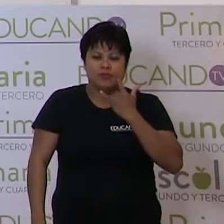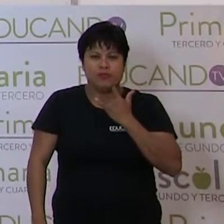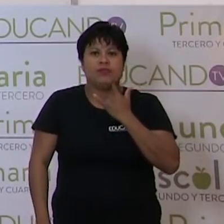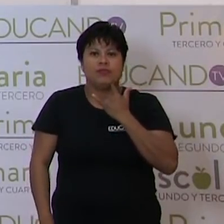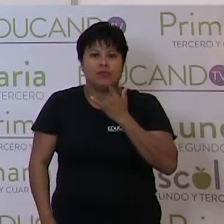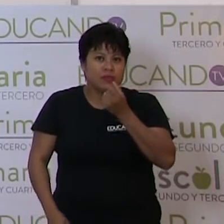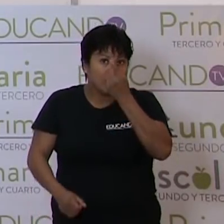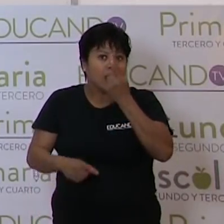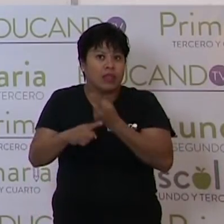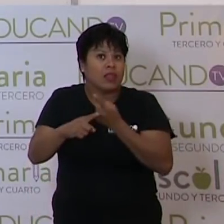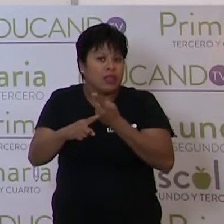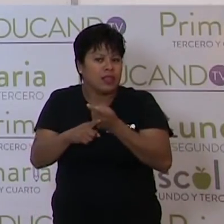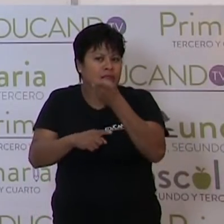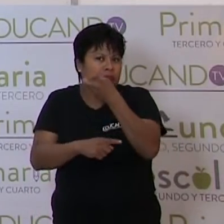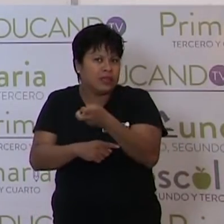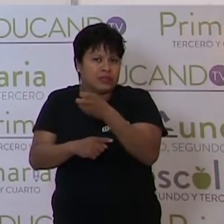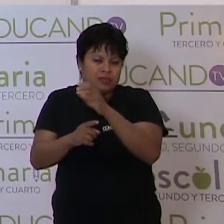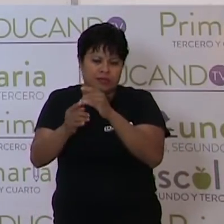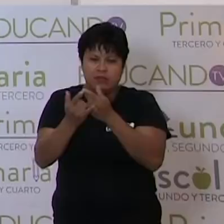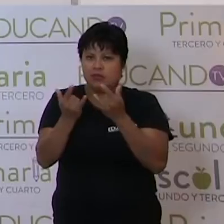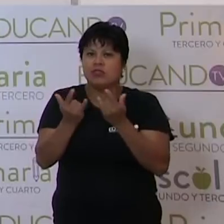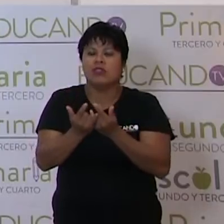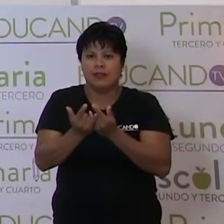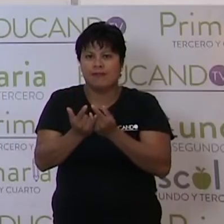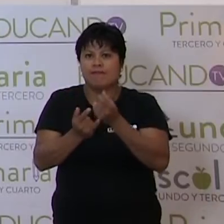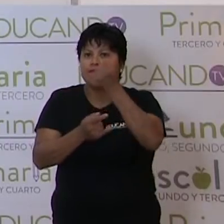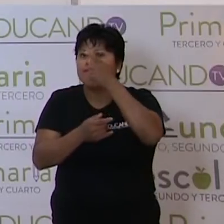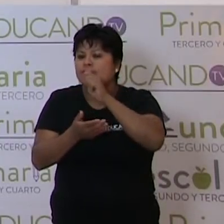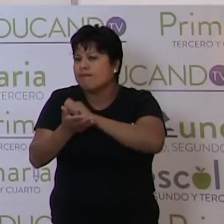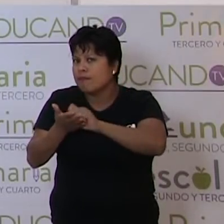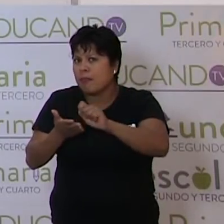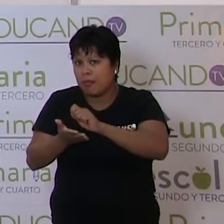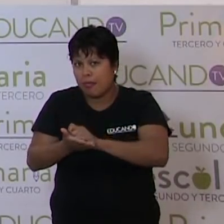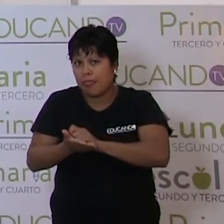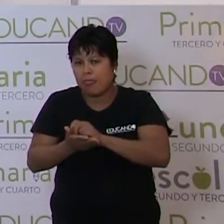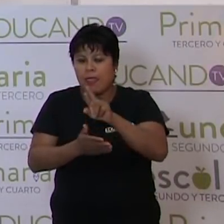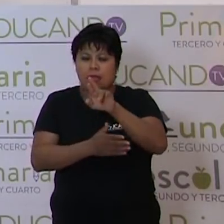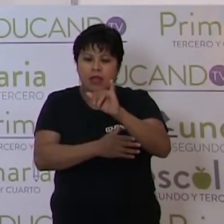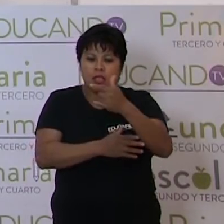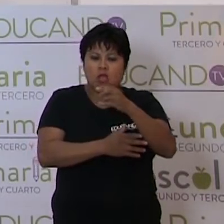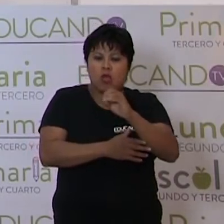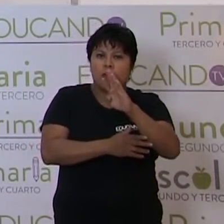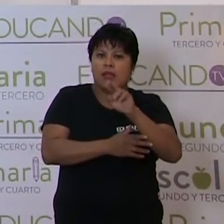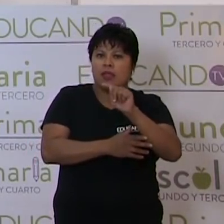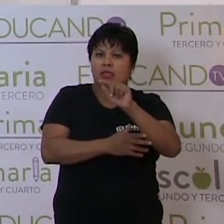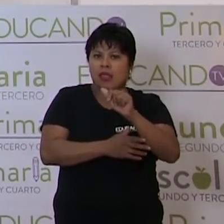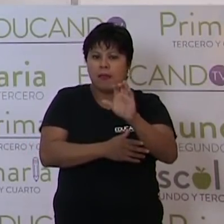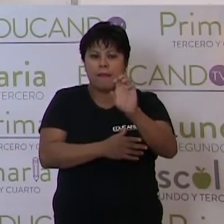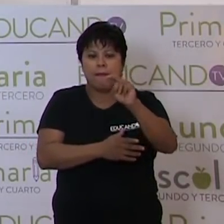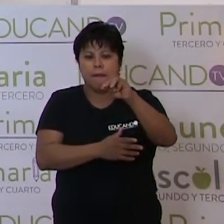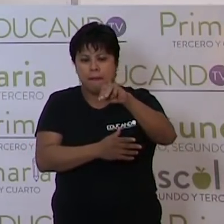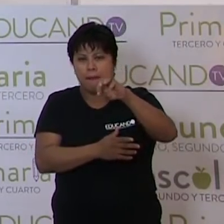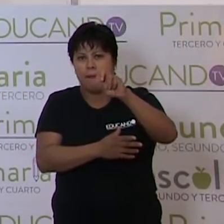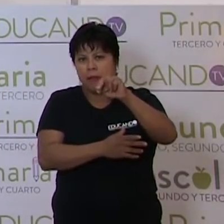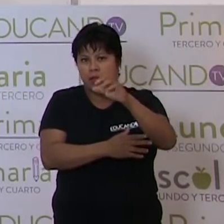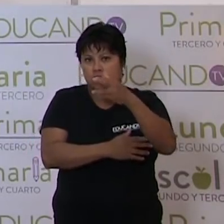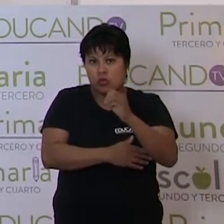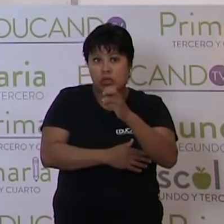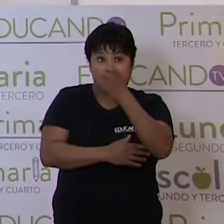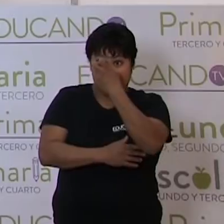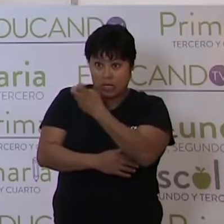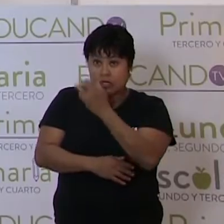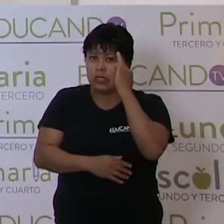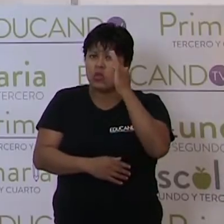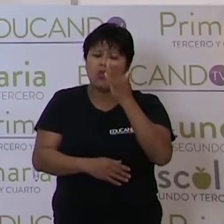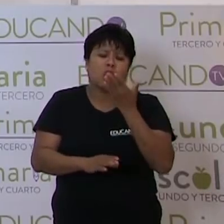¿De quién es este texto? ¿Quién lo escribió? Rigoberta Menchú. Esta señora es muy